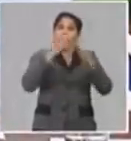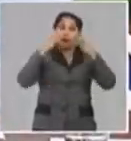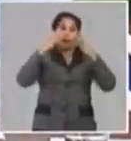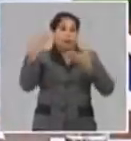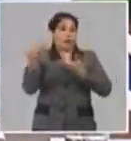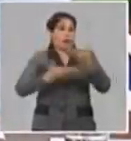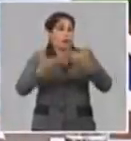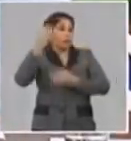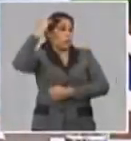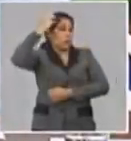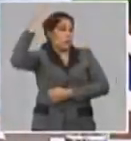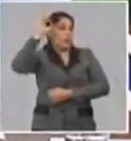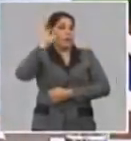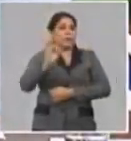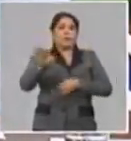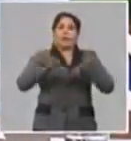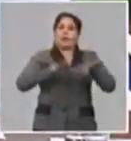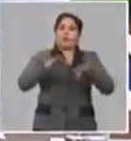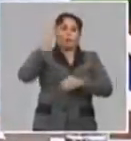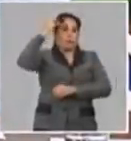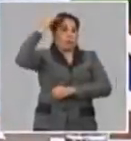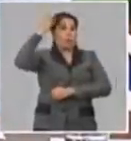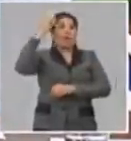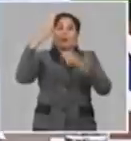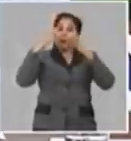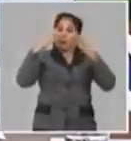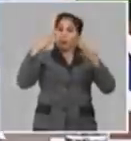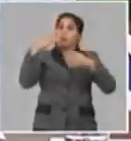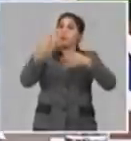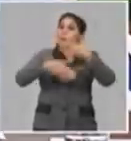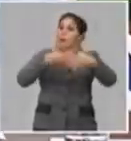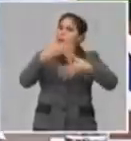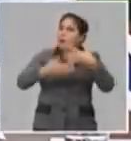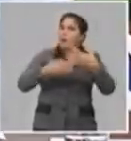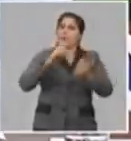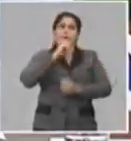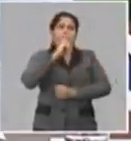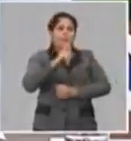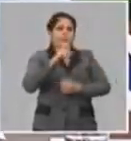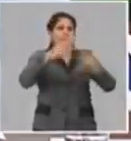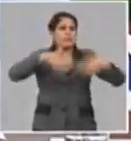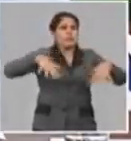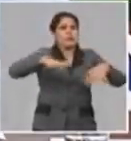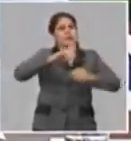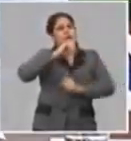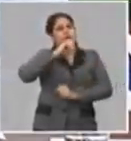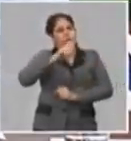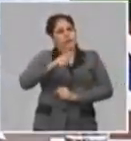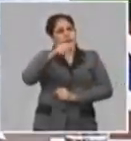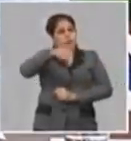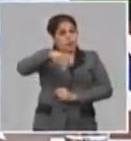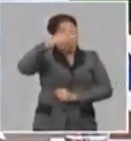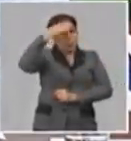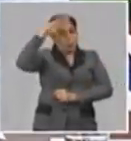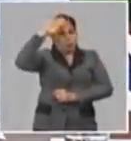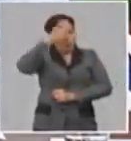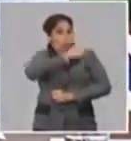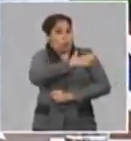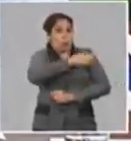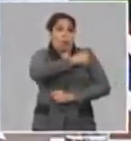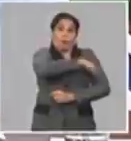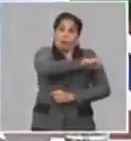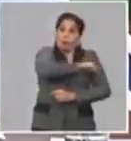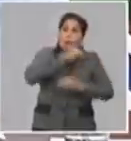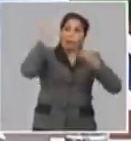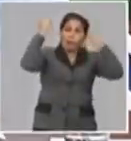gestión de gobierno, desde la acción de gobierno, en los problemas más cardinales, en los problemas más candentes, en los problemas que más preocupan,